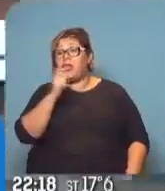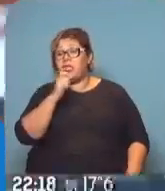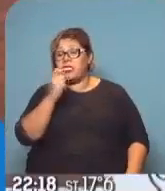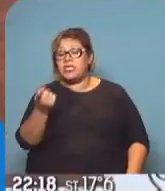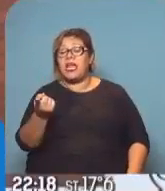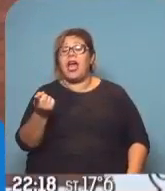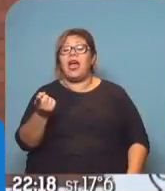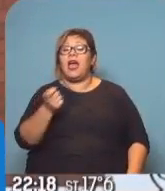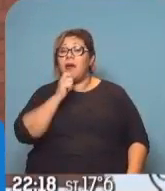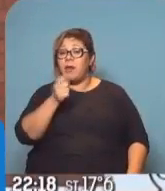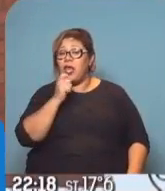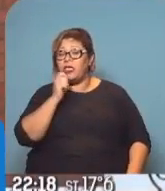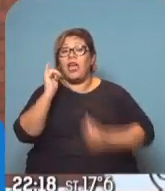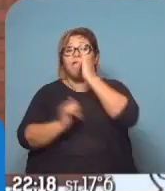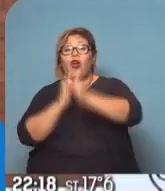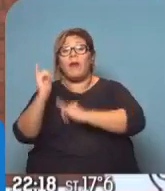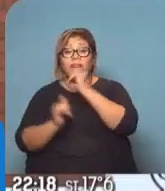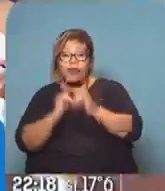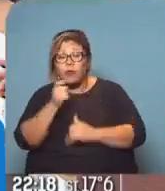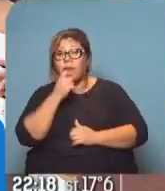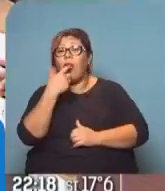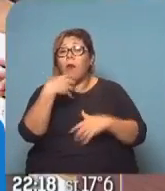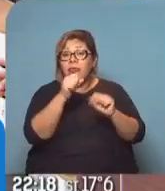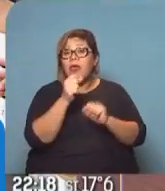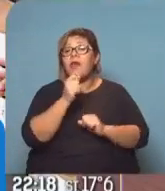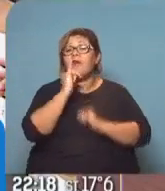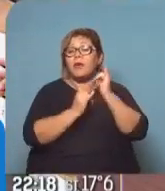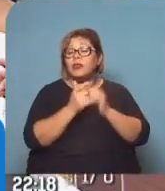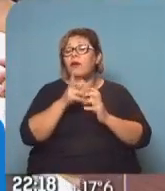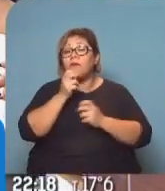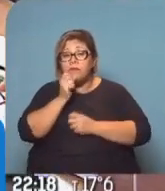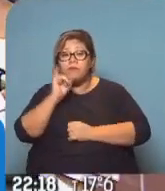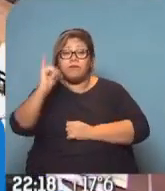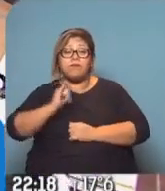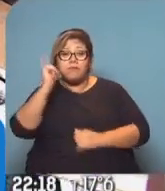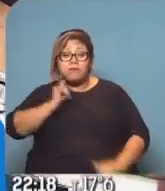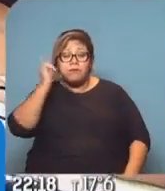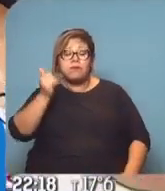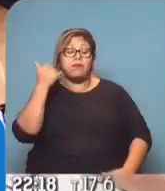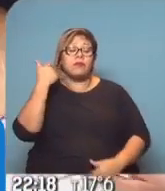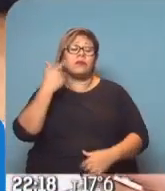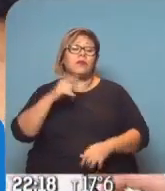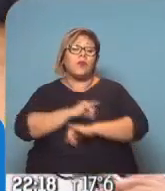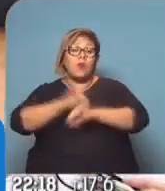todo un desafío para la justicia estadounidense. Eso te quería preguntar, Santi, justamente vos terminaste diciendo,